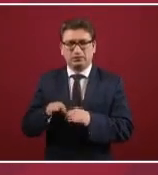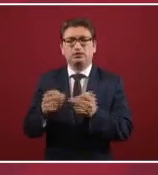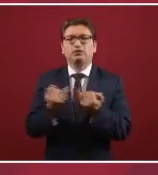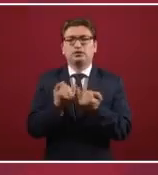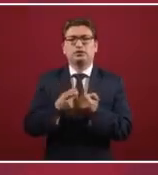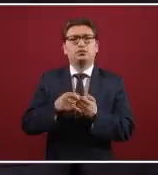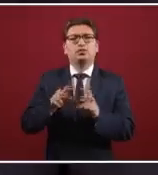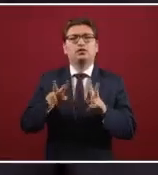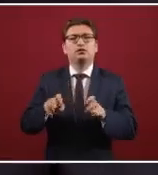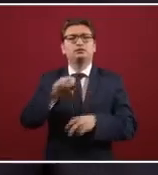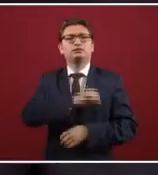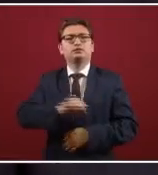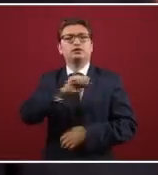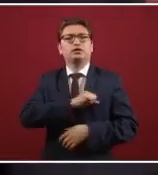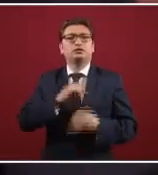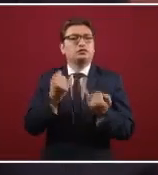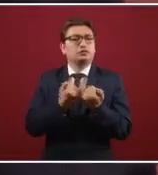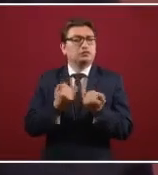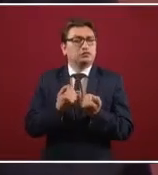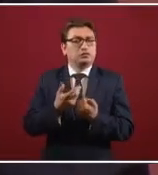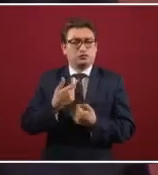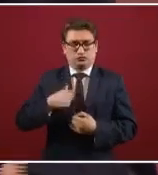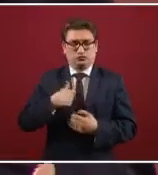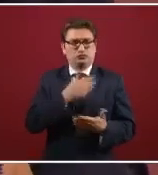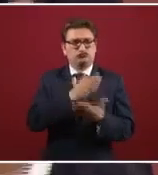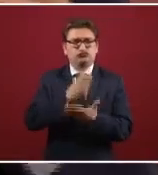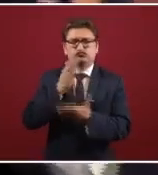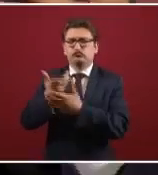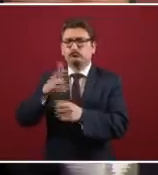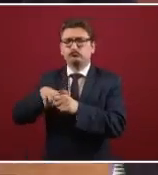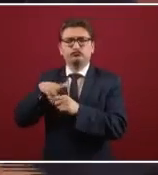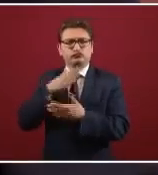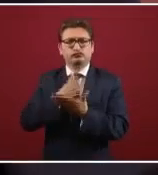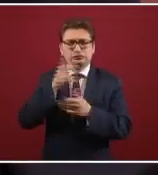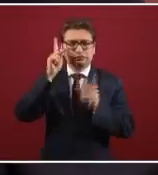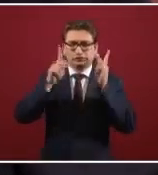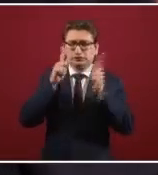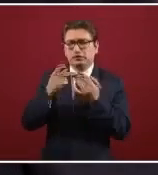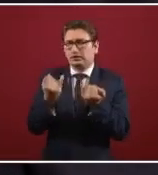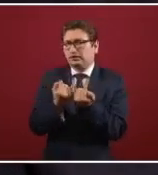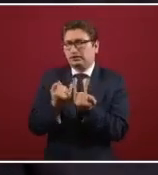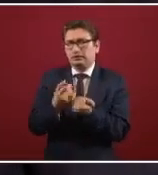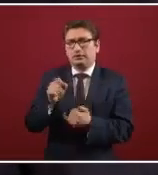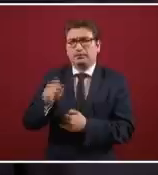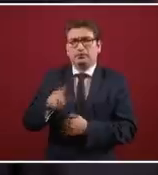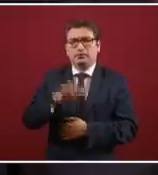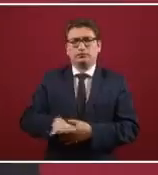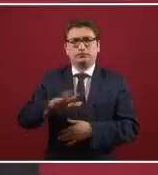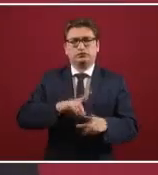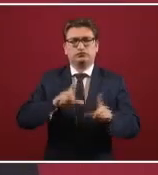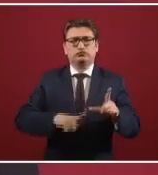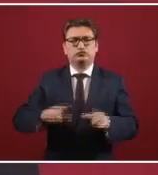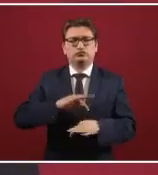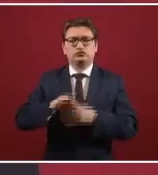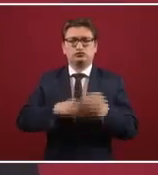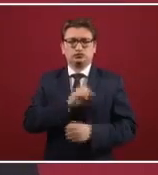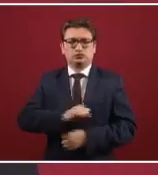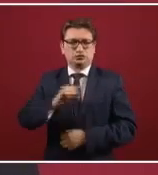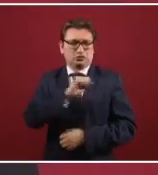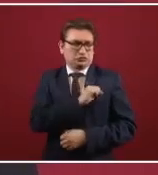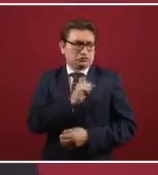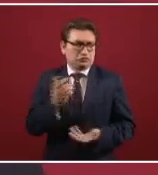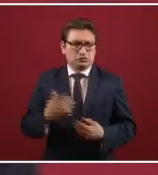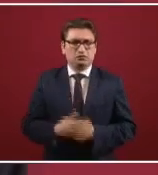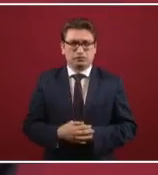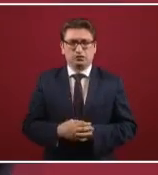ahora que estoy recorriendo los hospitales vamos a poder sacar adelante la salud pública con